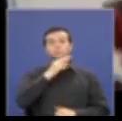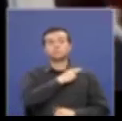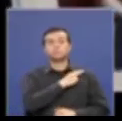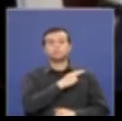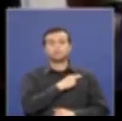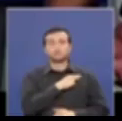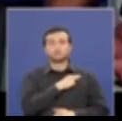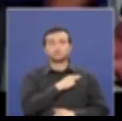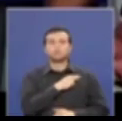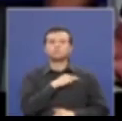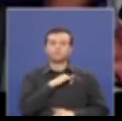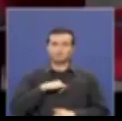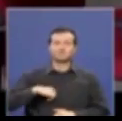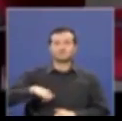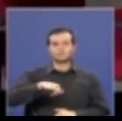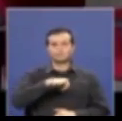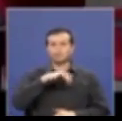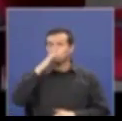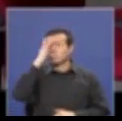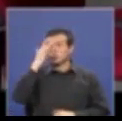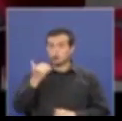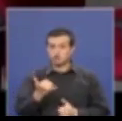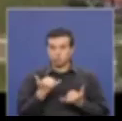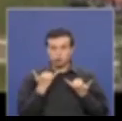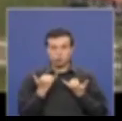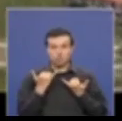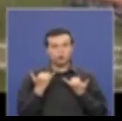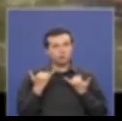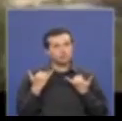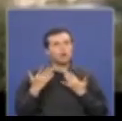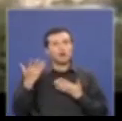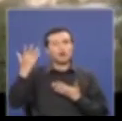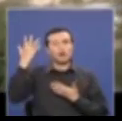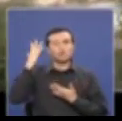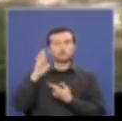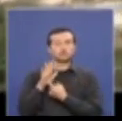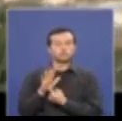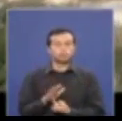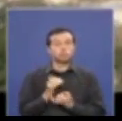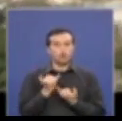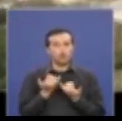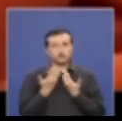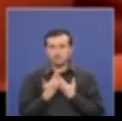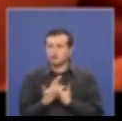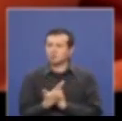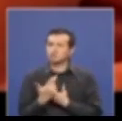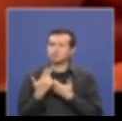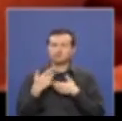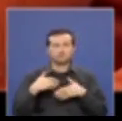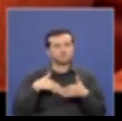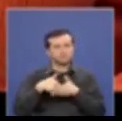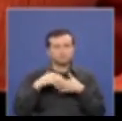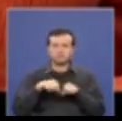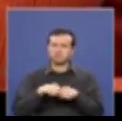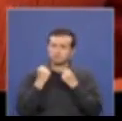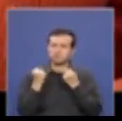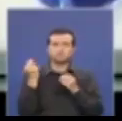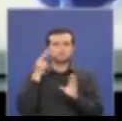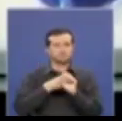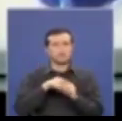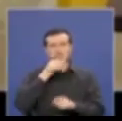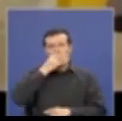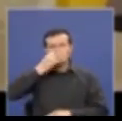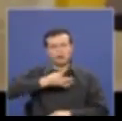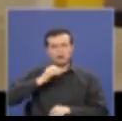Universidad más democrática, porque ahora llega a los sectores antes excluidos. Universidad verdaderamente